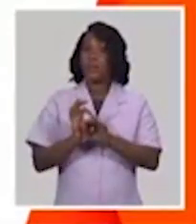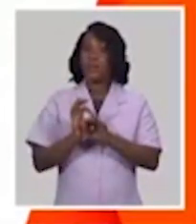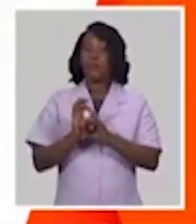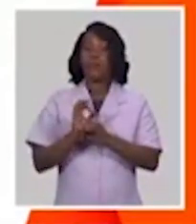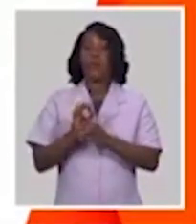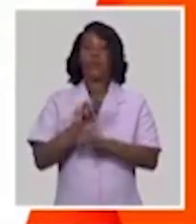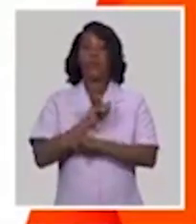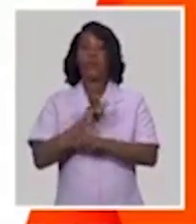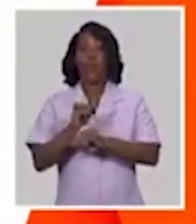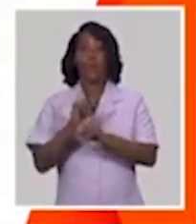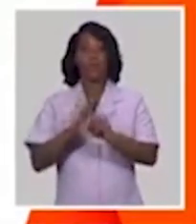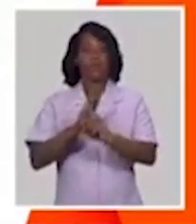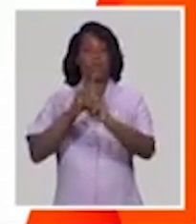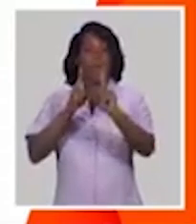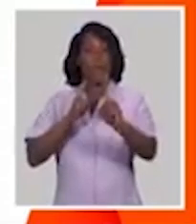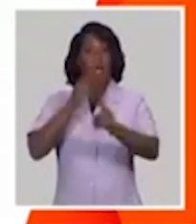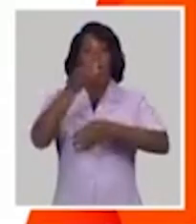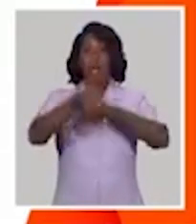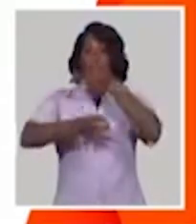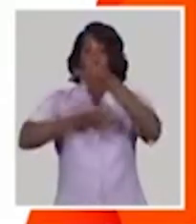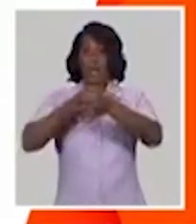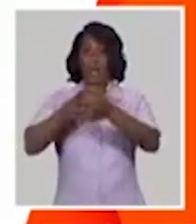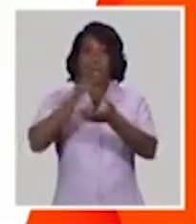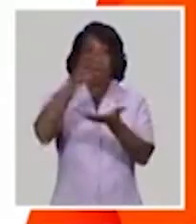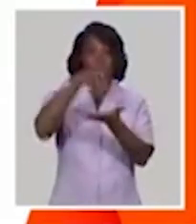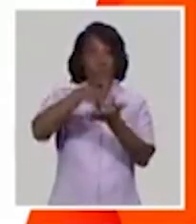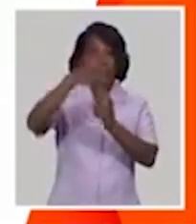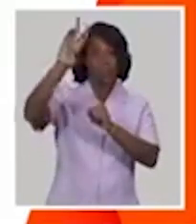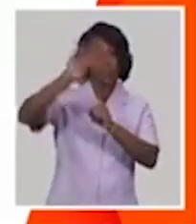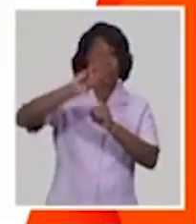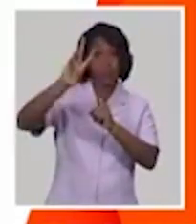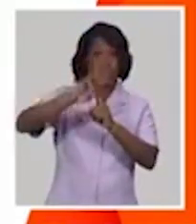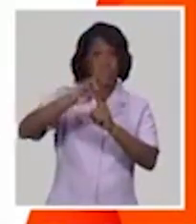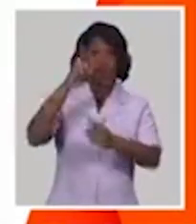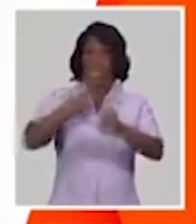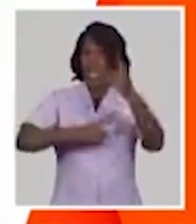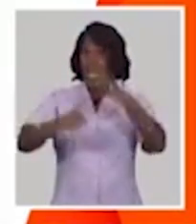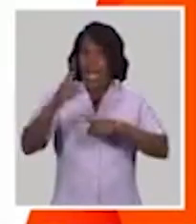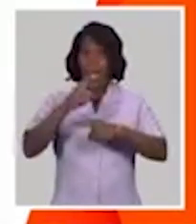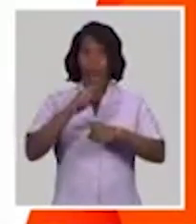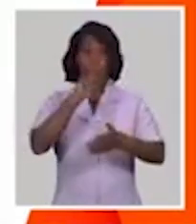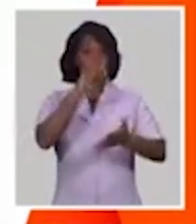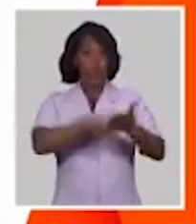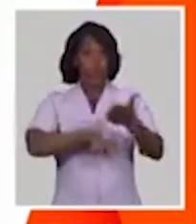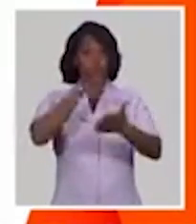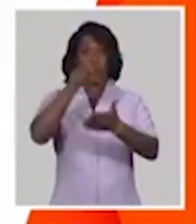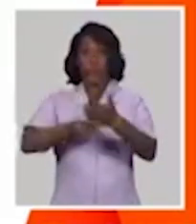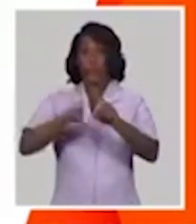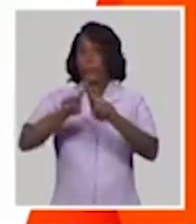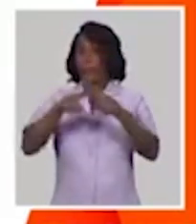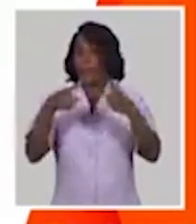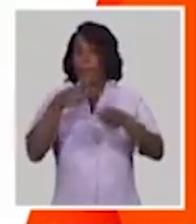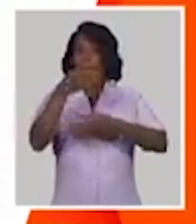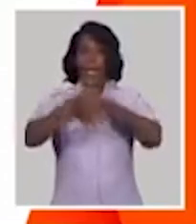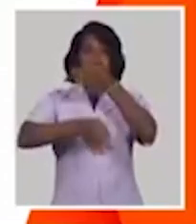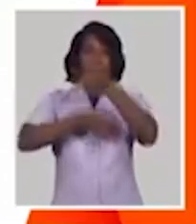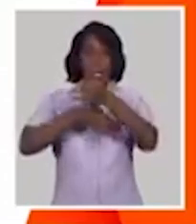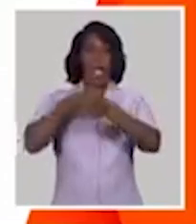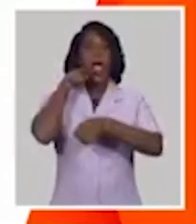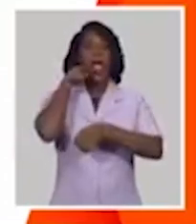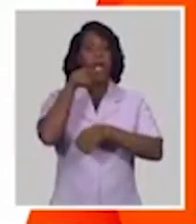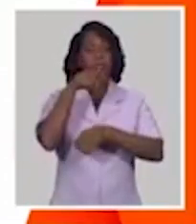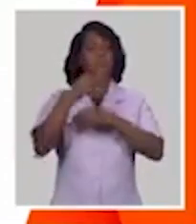de comunicación donde se informe a la población casos de sancionados, las causas e imágenes de